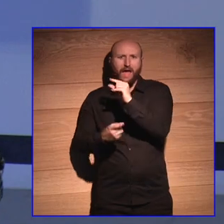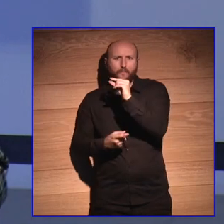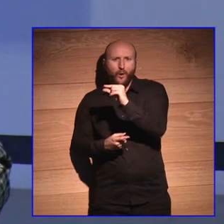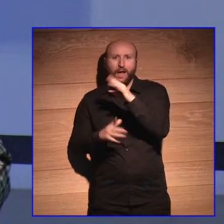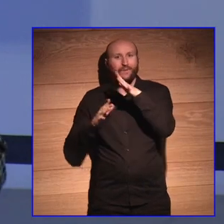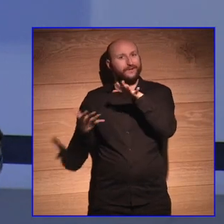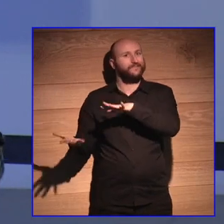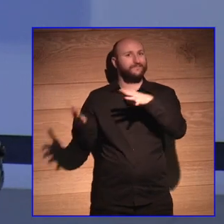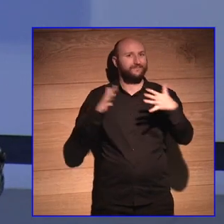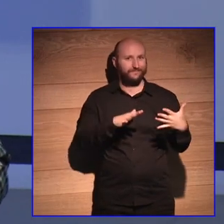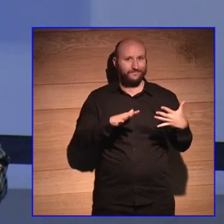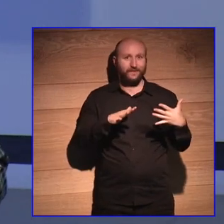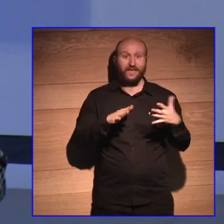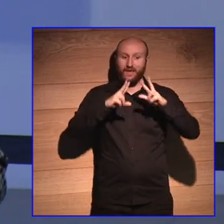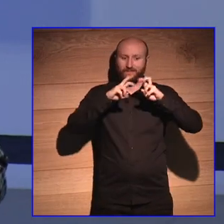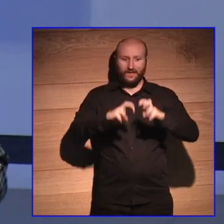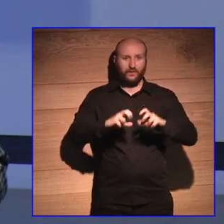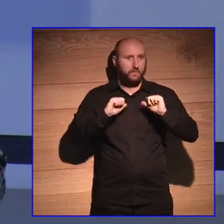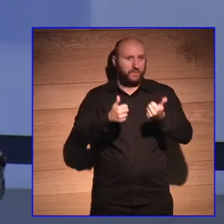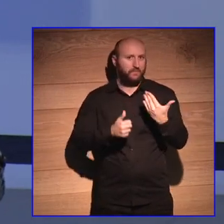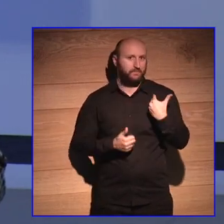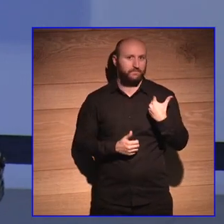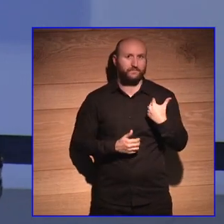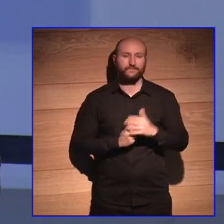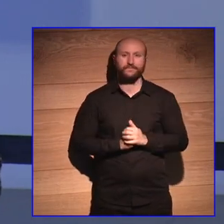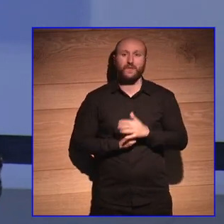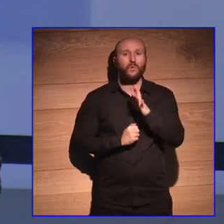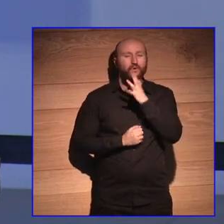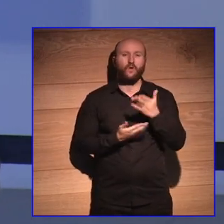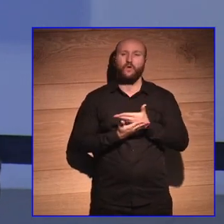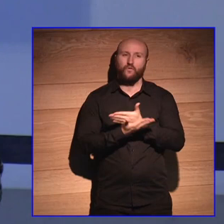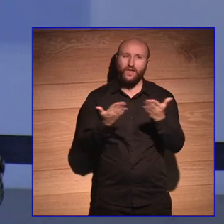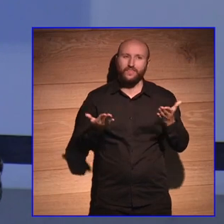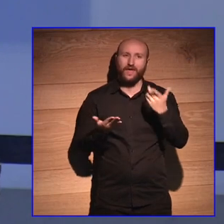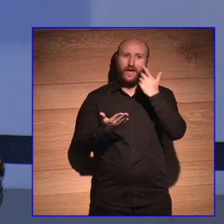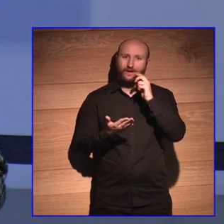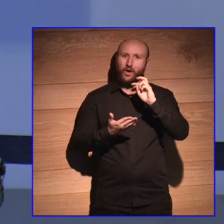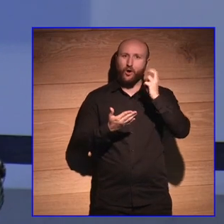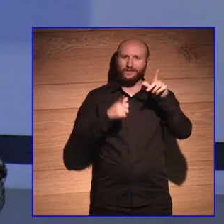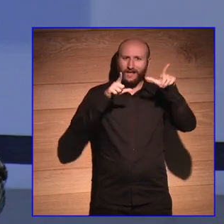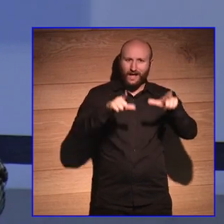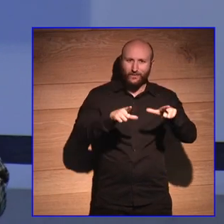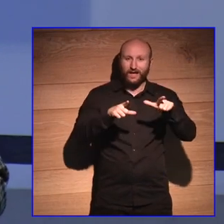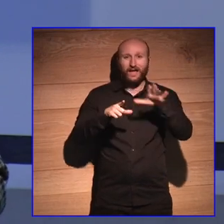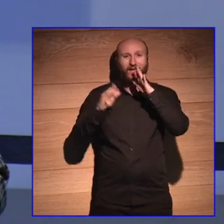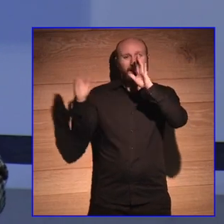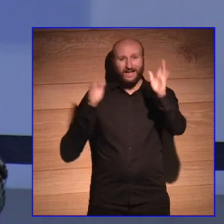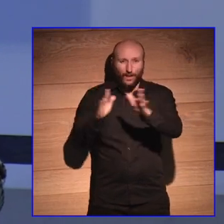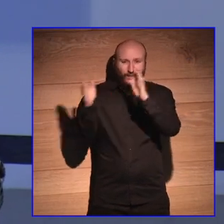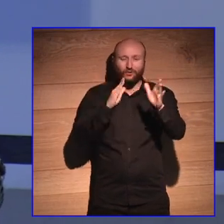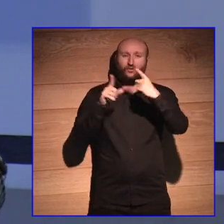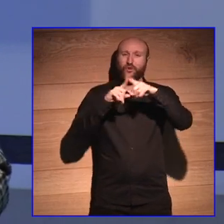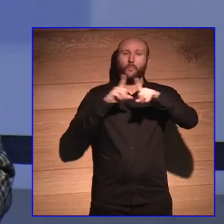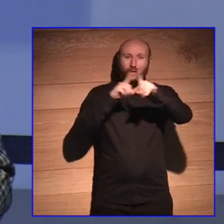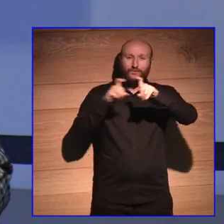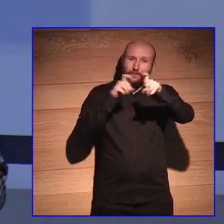investigación acaba de empezar entonces tenemos confianza en encontrar alguna otra obra en poder cerrar muchos capítulos y muchas preguntas que tenemos de